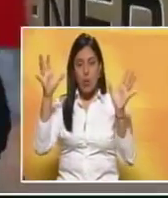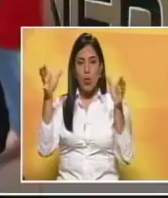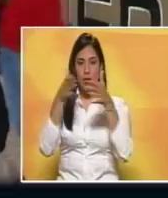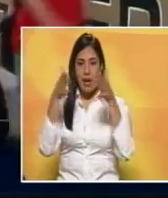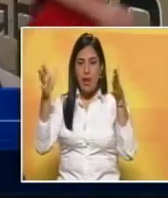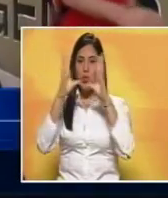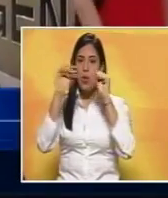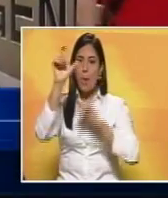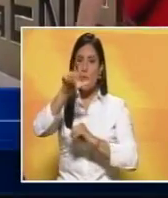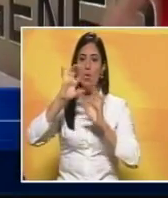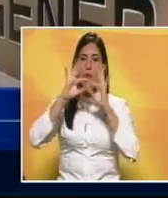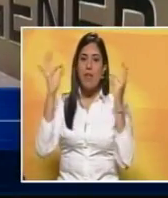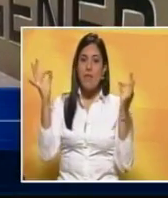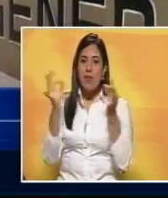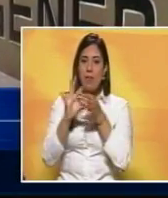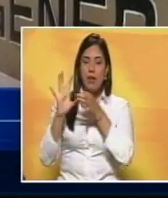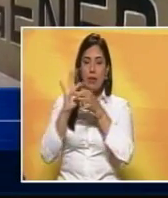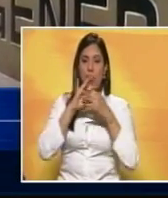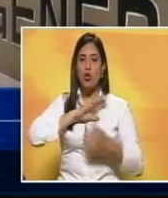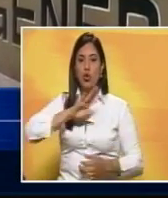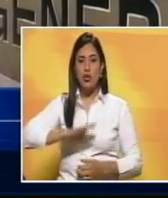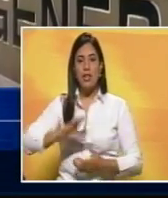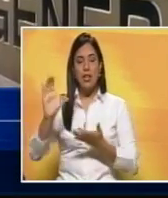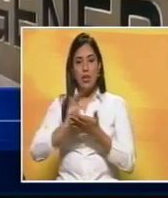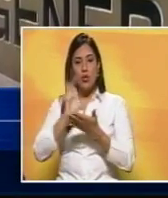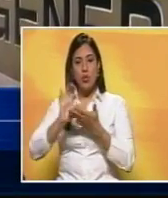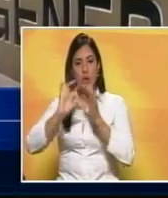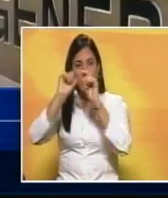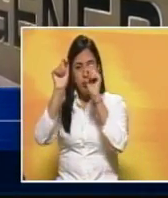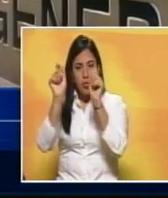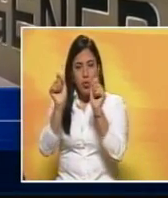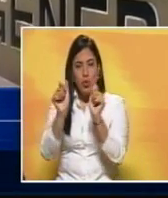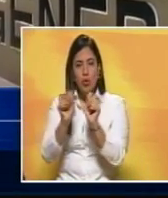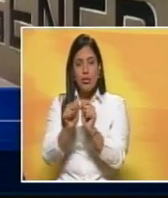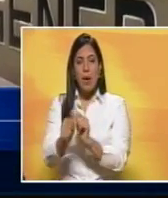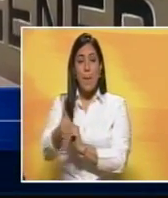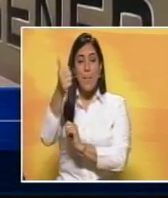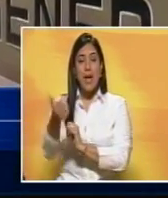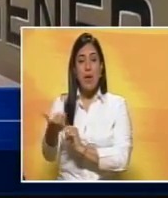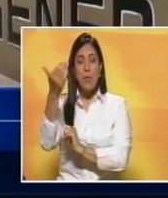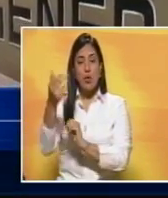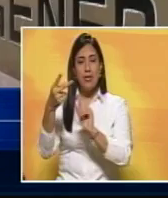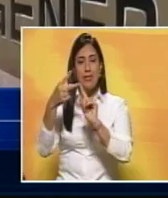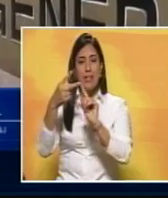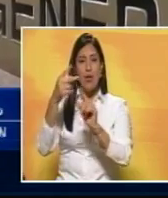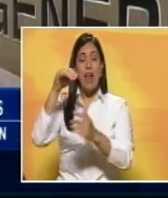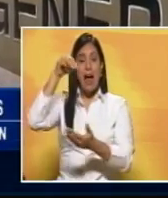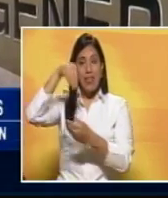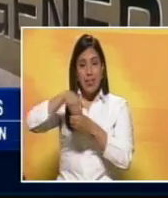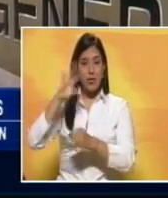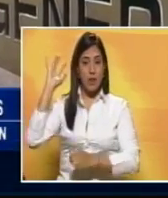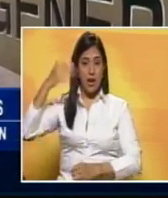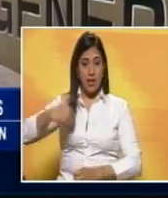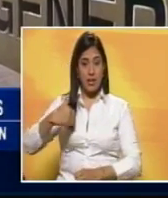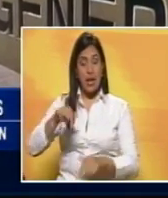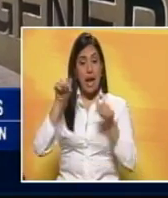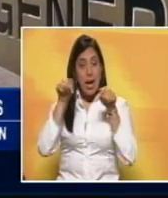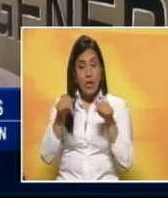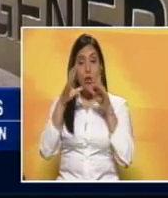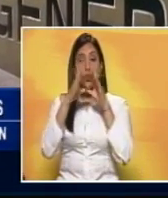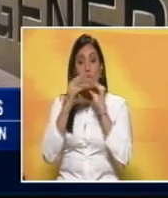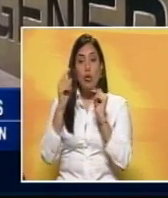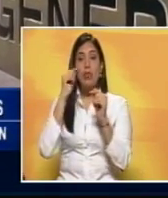todos los amigos de la Alianza. Estamos ubicados en la ciudad de Rosario, la segunda más importante de la República Argentina. Aquí es